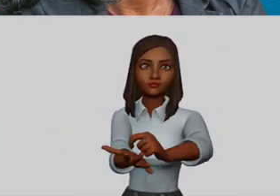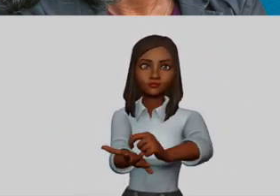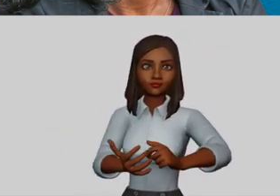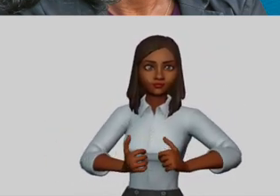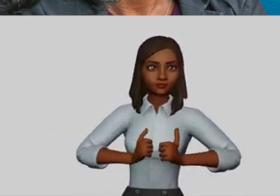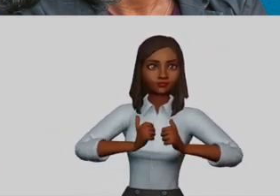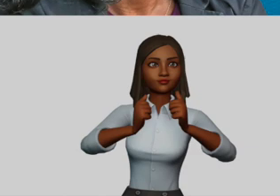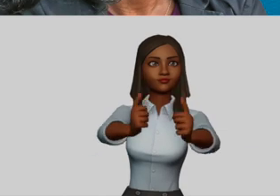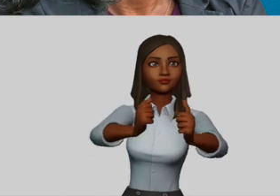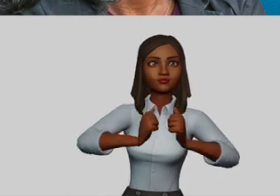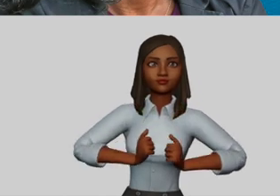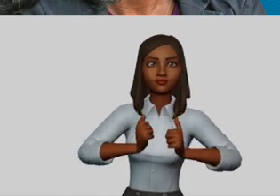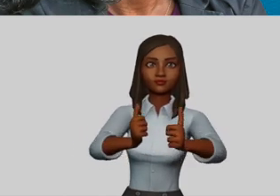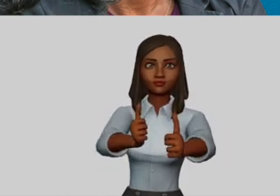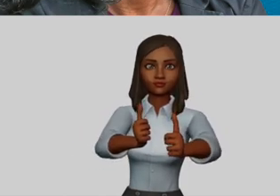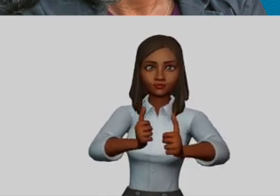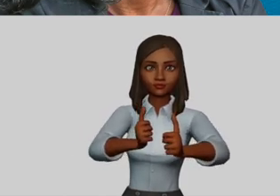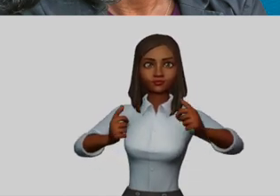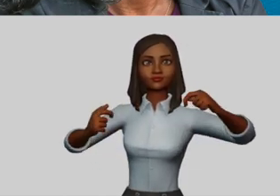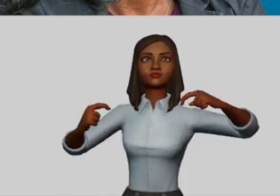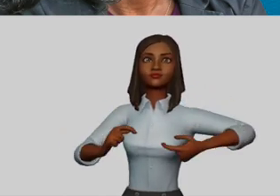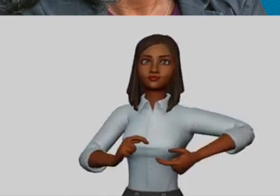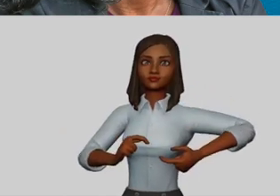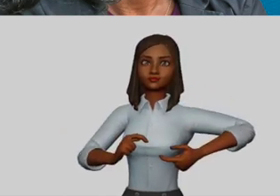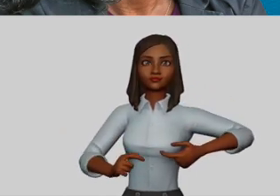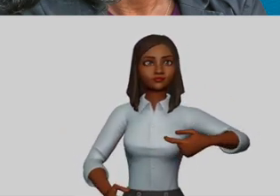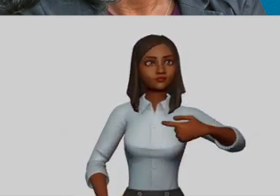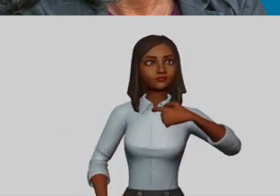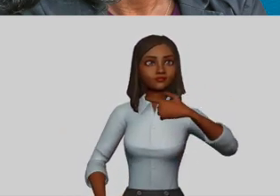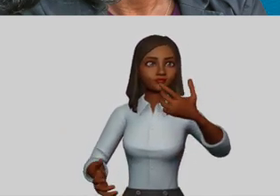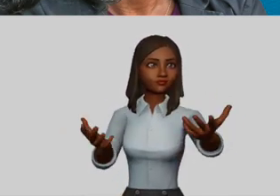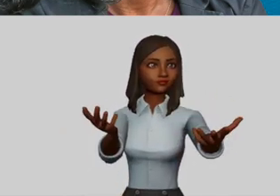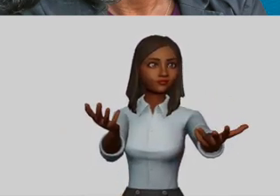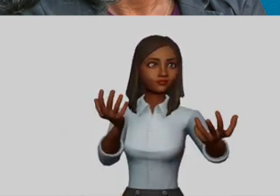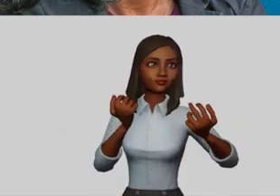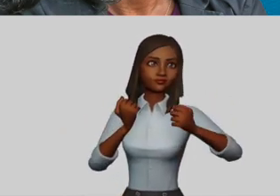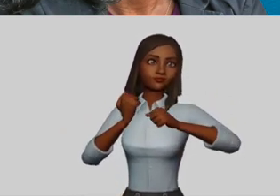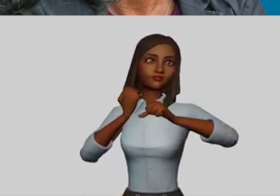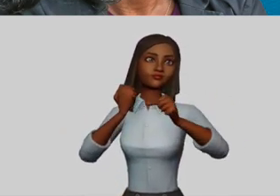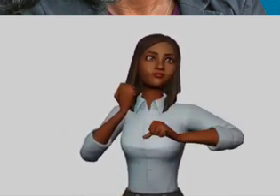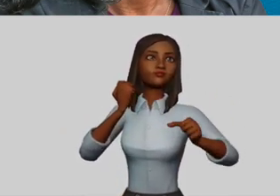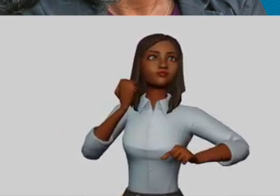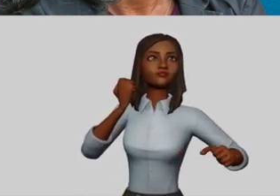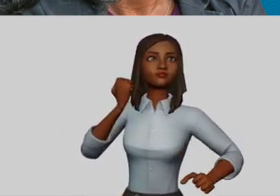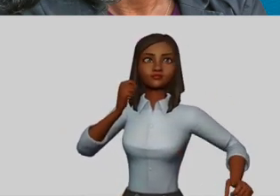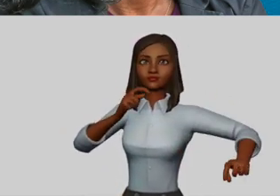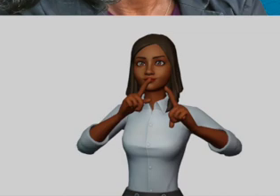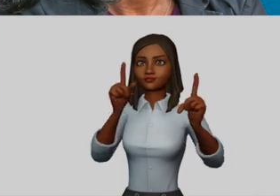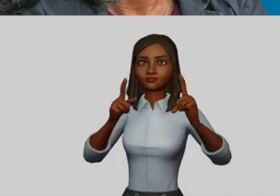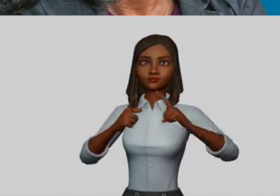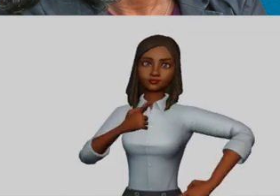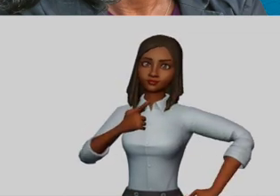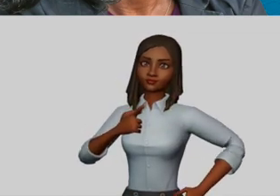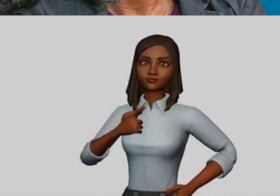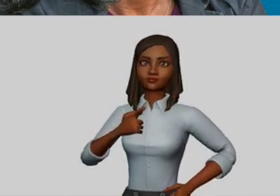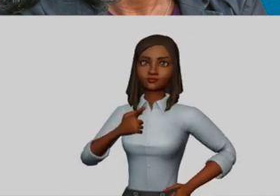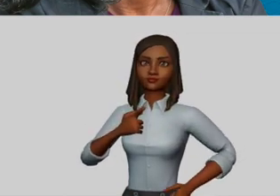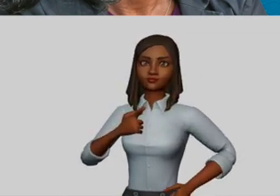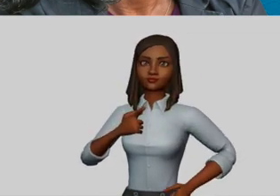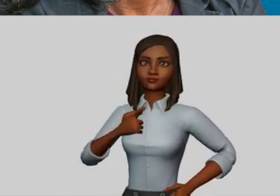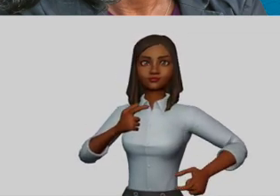4 horas sobre esta idea. Yo soy de la persona que yo no digo, si yo no voy a hacer algo, yo digo que no lo hago. Yo no soy de esa persona que va de que a